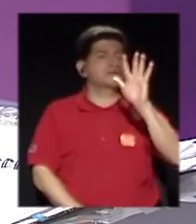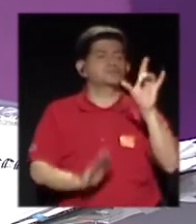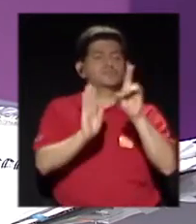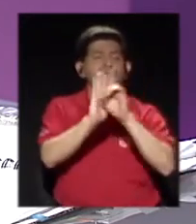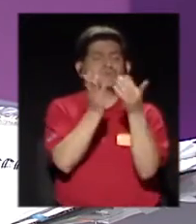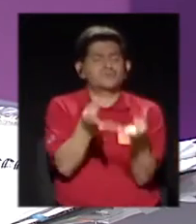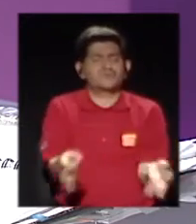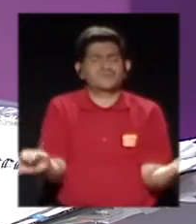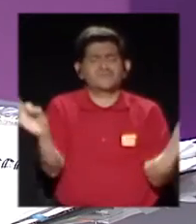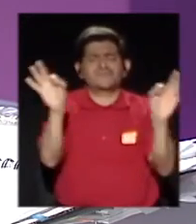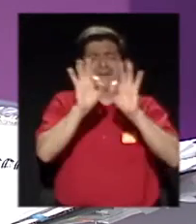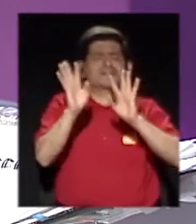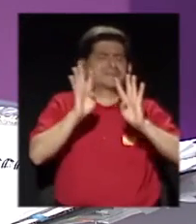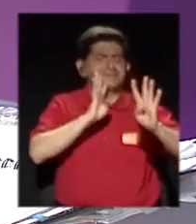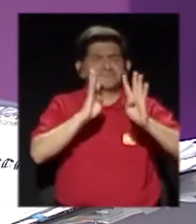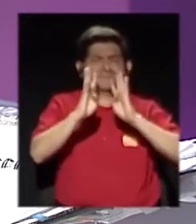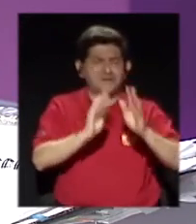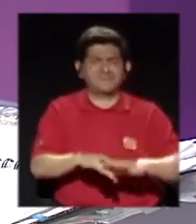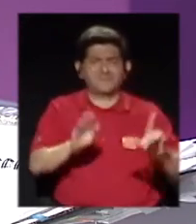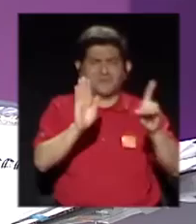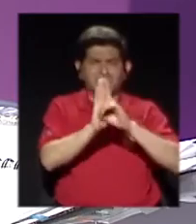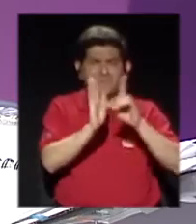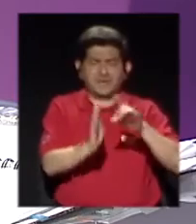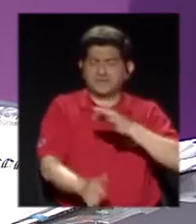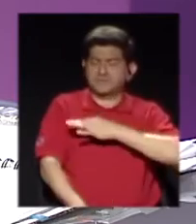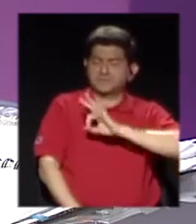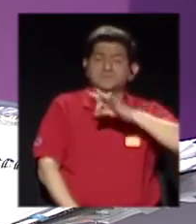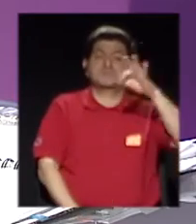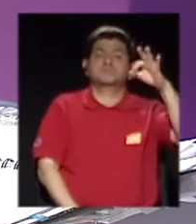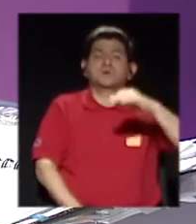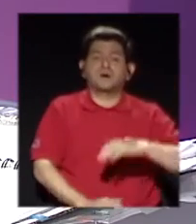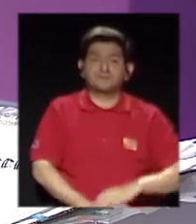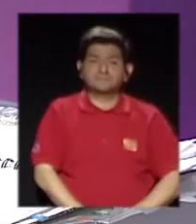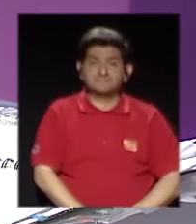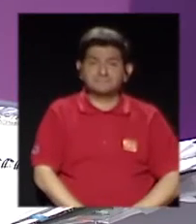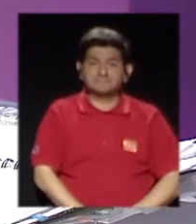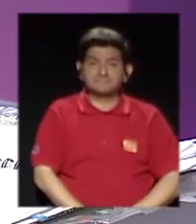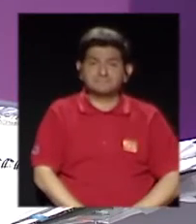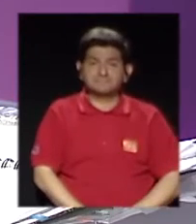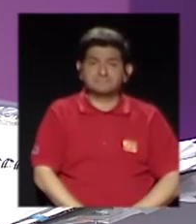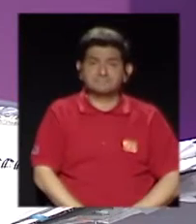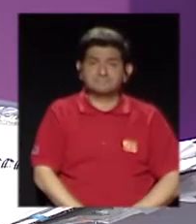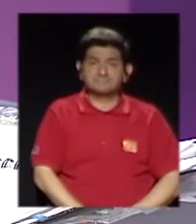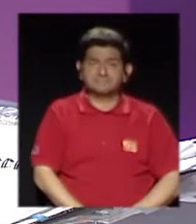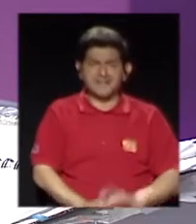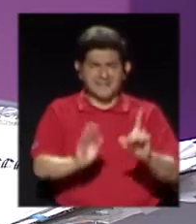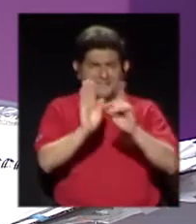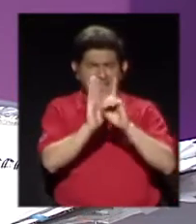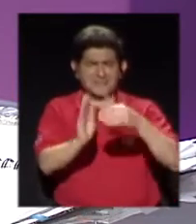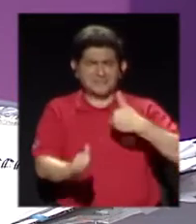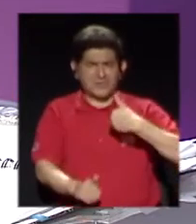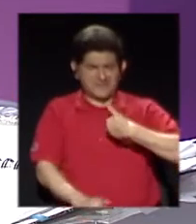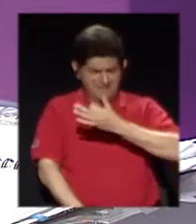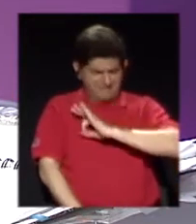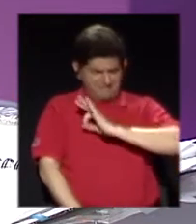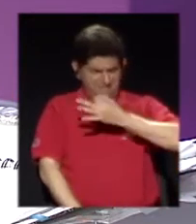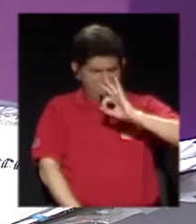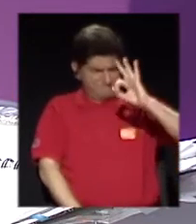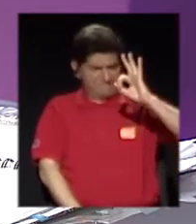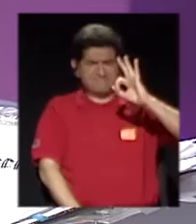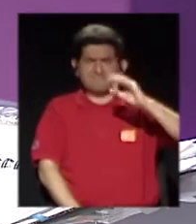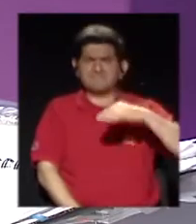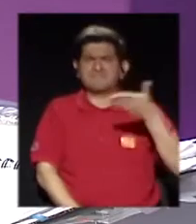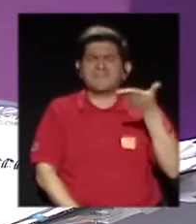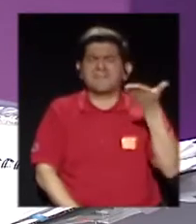más importantes hablaron del derecho a la espiritualidad es decir y el derecho a la espiritualidad tiene que ver